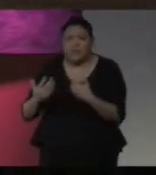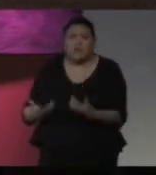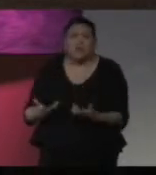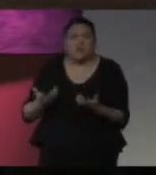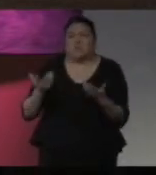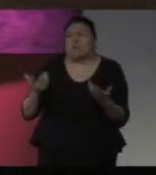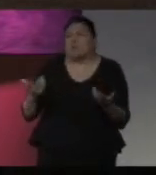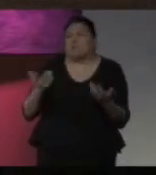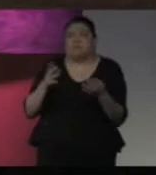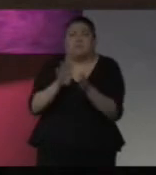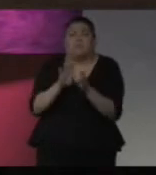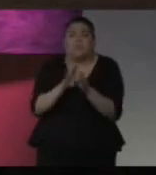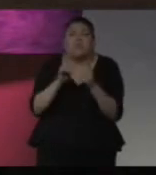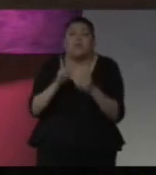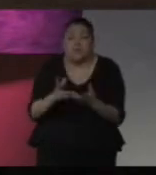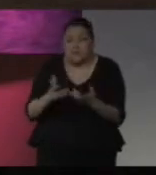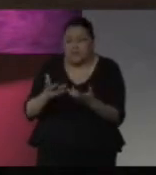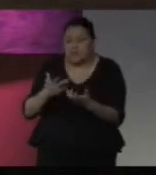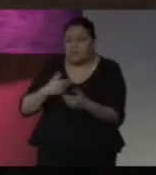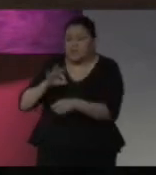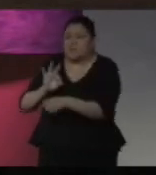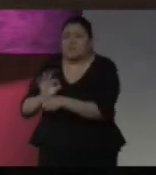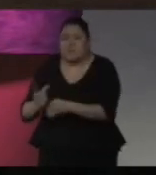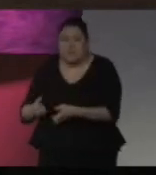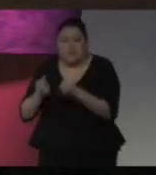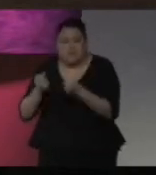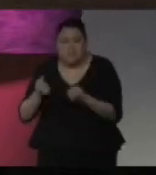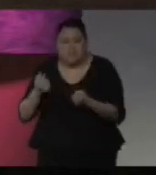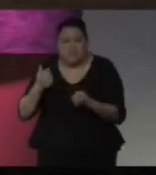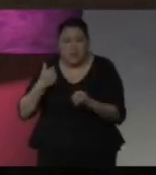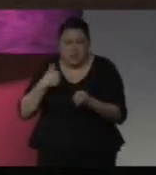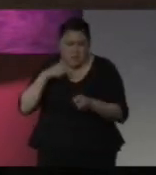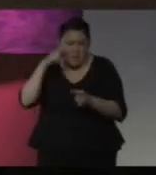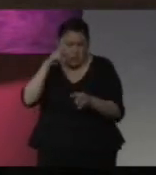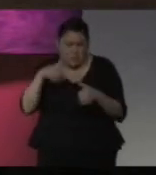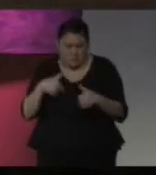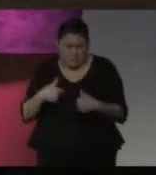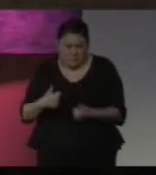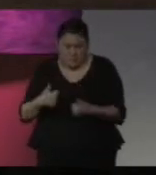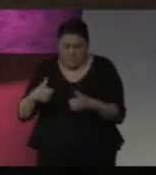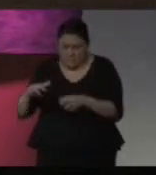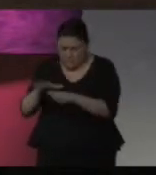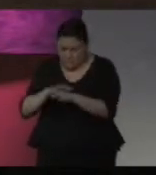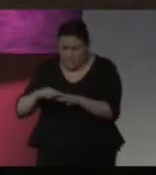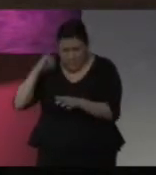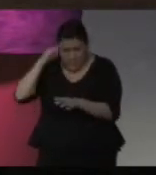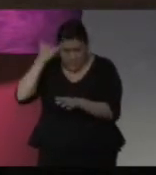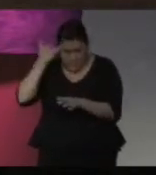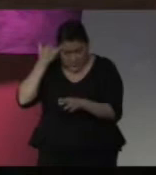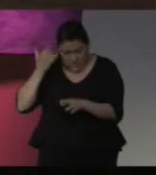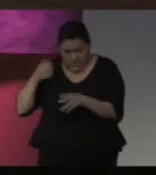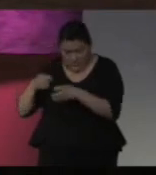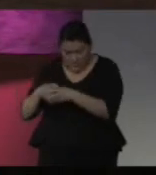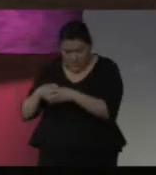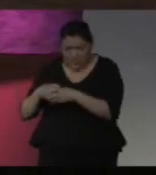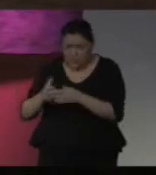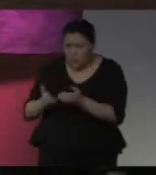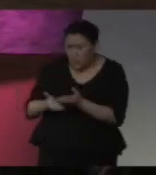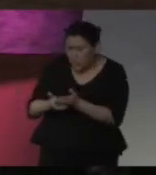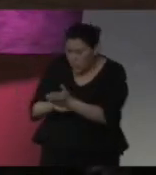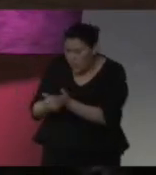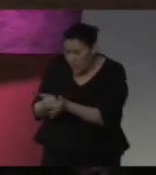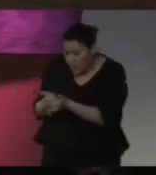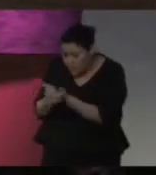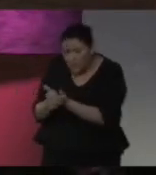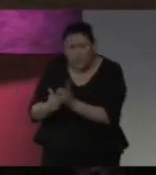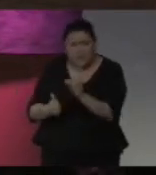o tener esta idea de ir a salvar, ¿no? Porque lo que entiendo es que ya no sé, hay que eliminar la idea de ir a ayudar o a salvar a